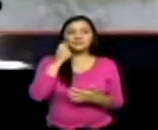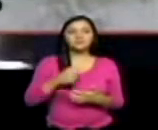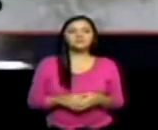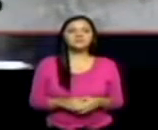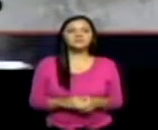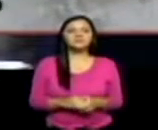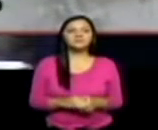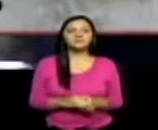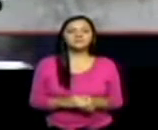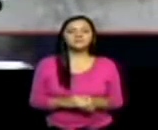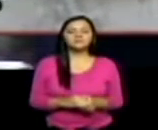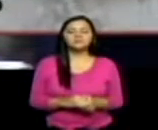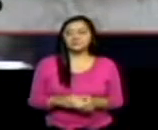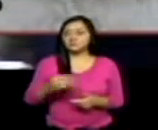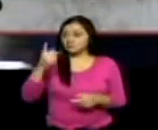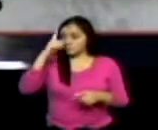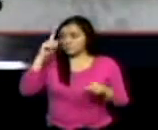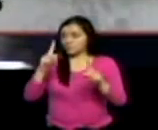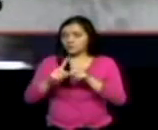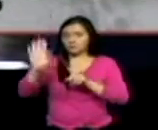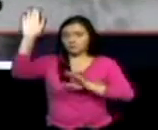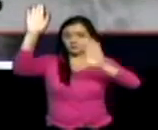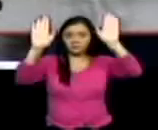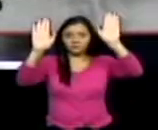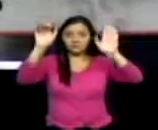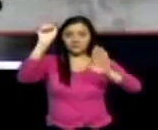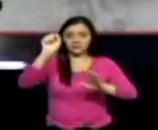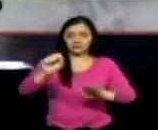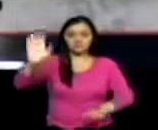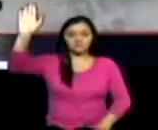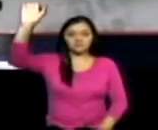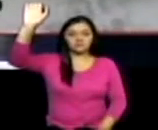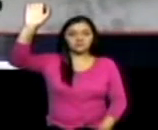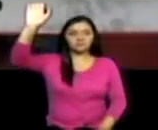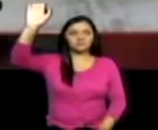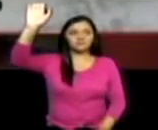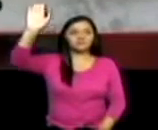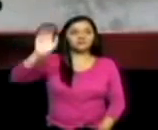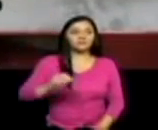Los congresistas que estén de acuerdo con la propuesta lo expresarán levantando la mano.